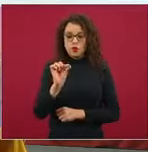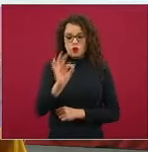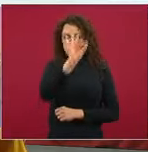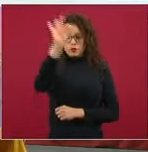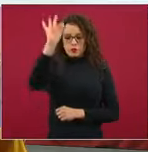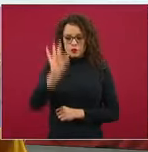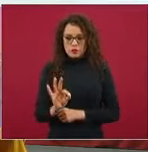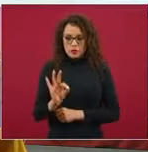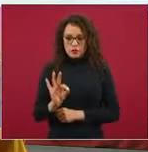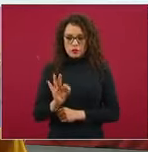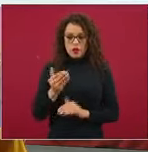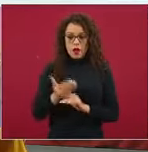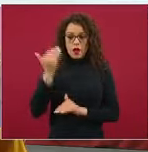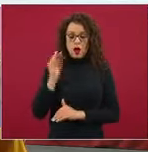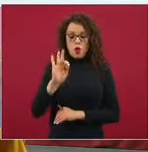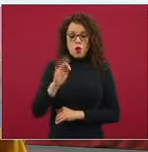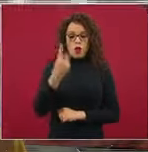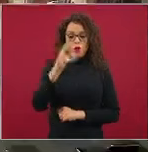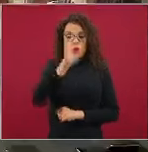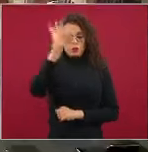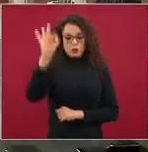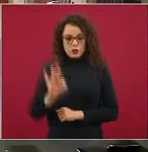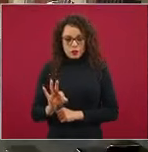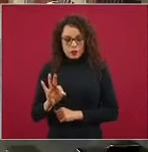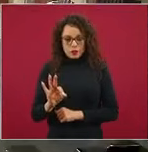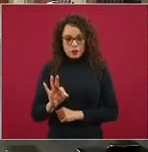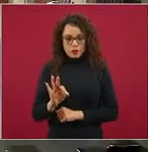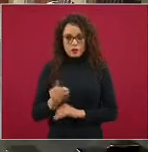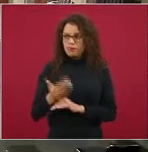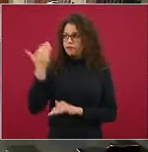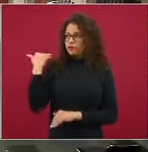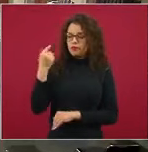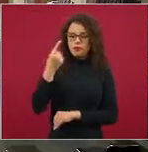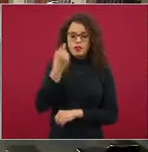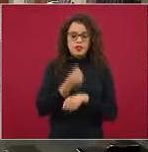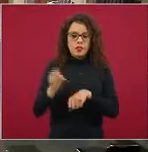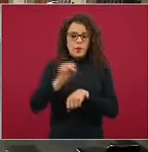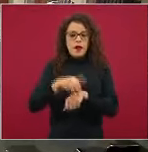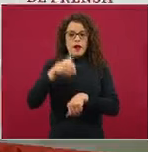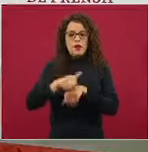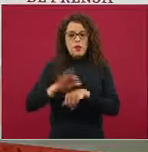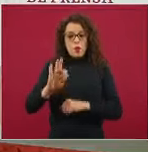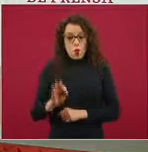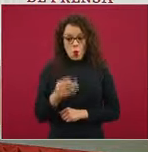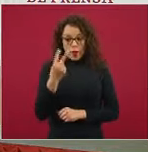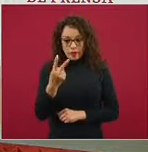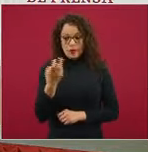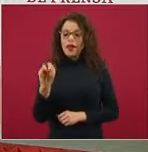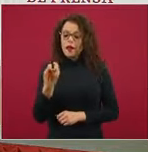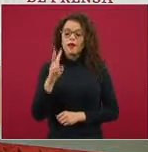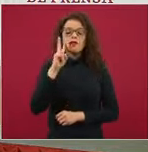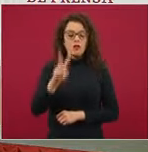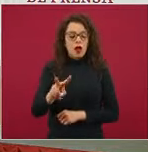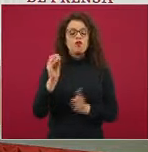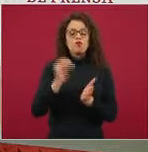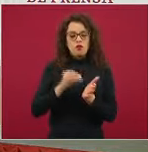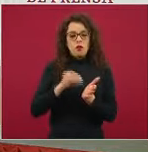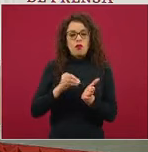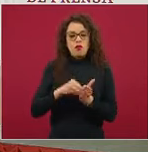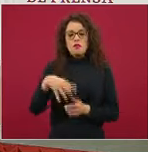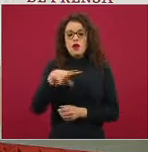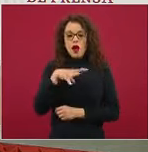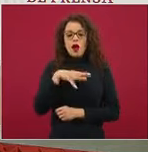del 42% con el que cerró precisamente la semana 42. Entonces todavía seguimos viendo un